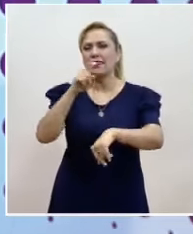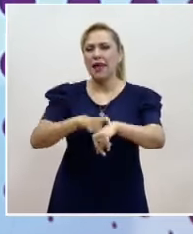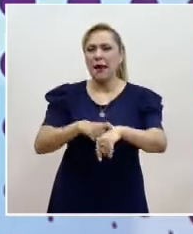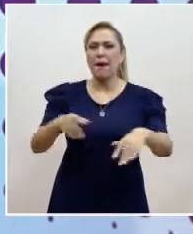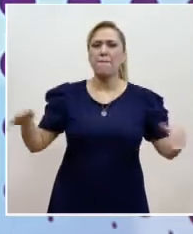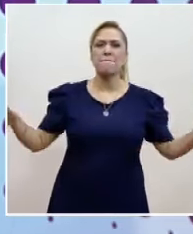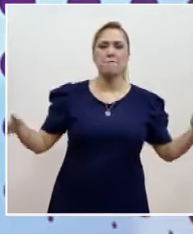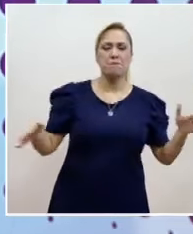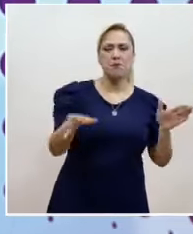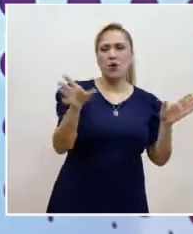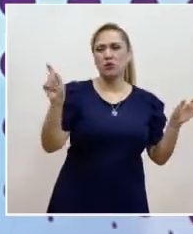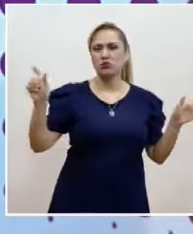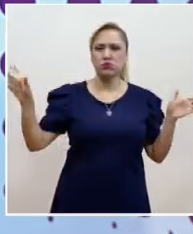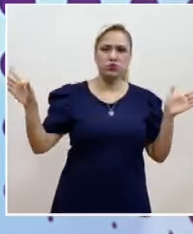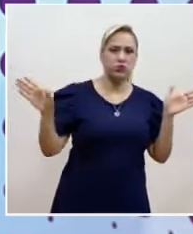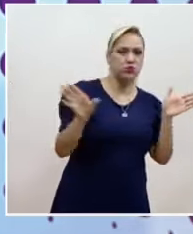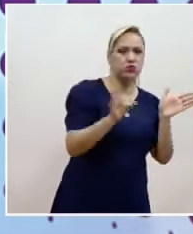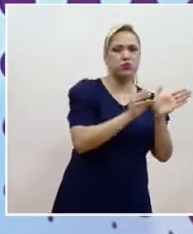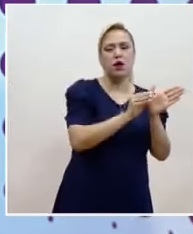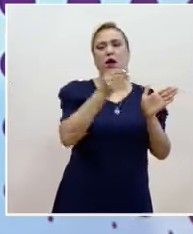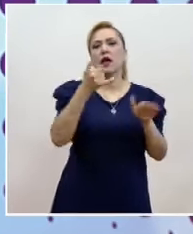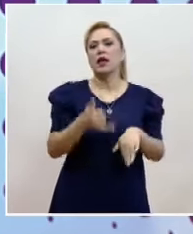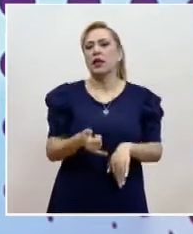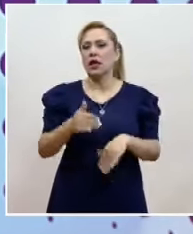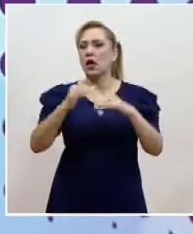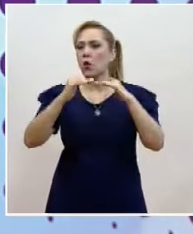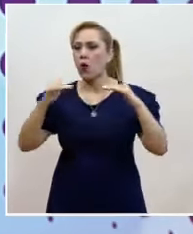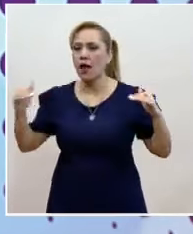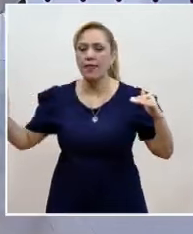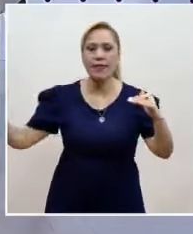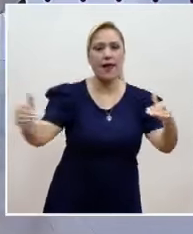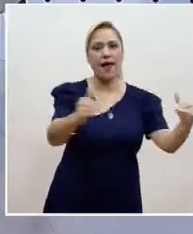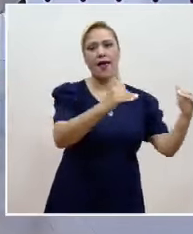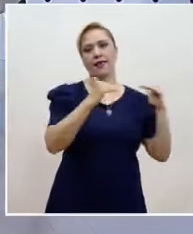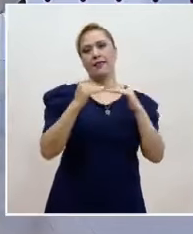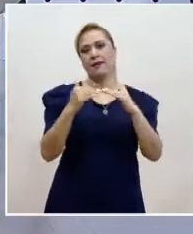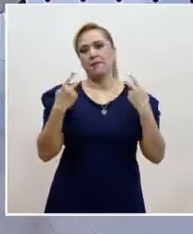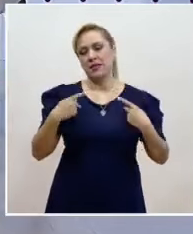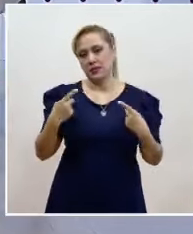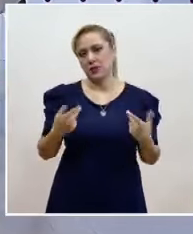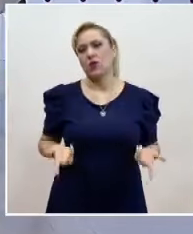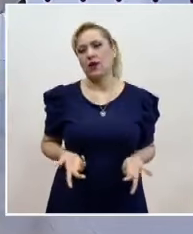ponerlo al alcance de todos. Y creo que ese es el tema que debe corresponder y que va a ser más